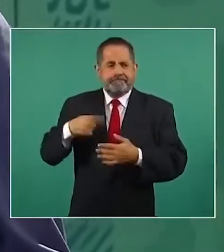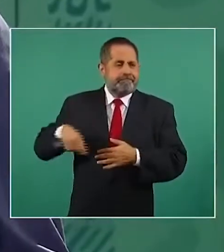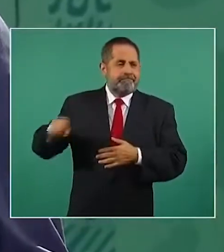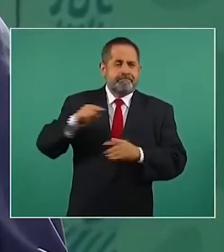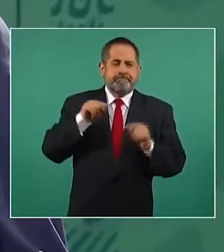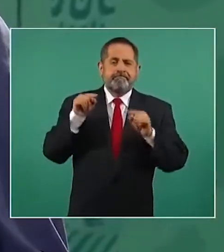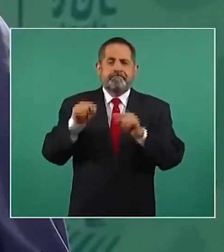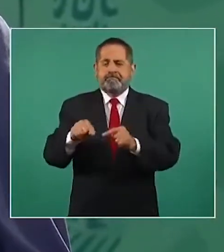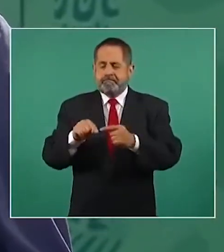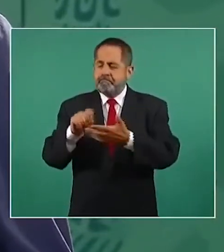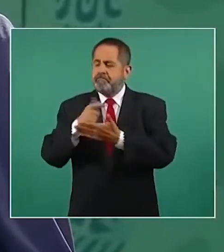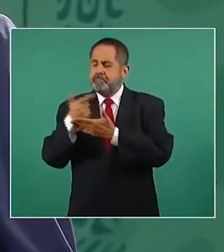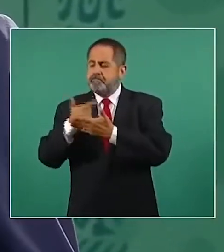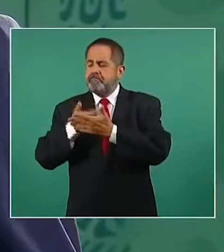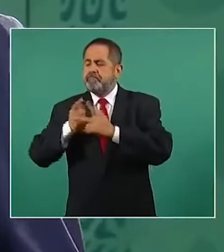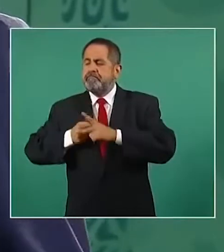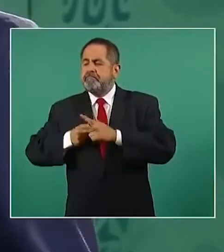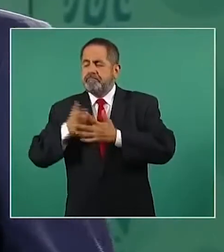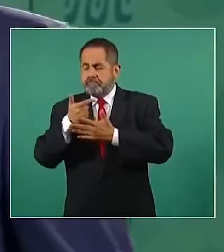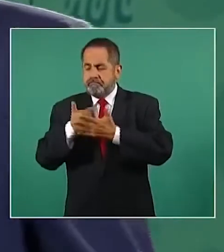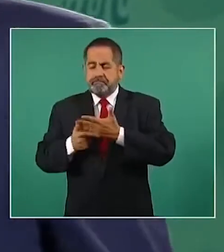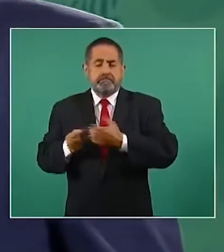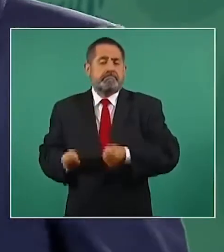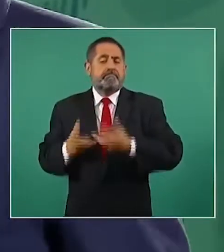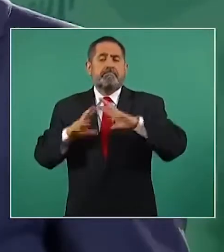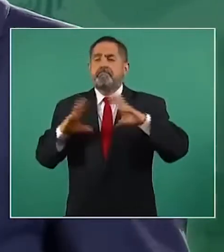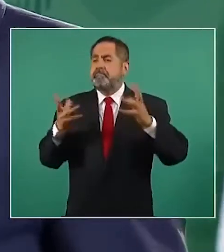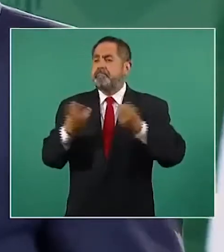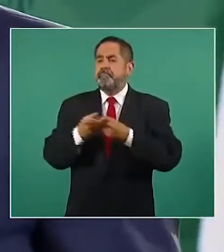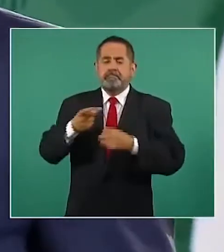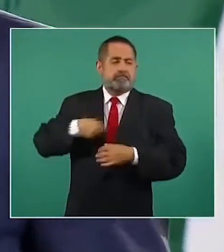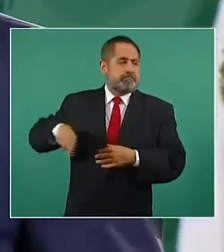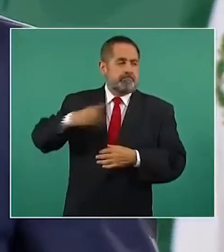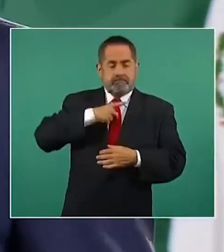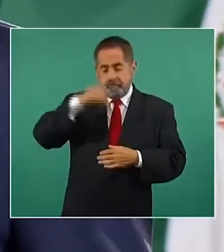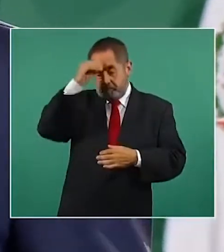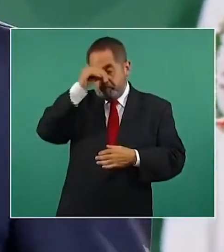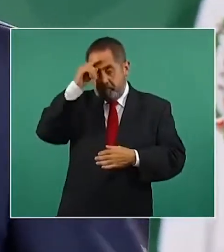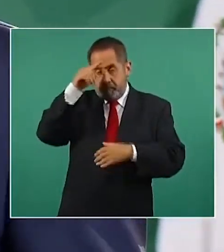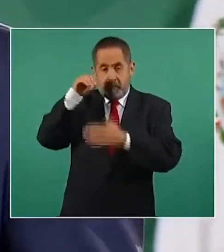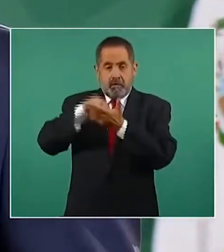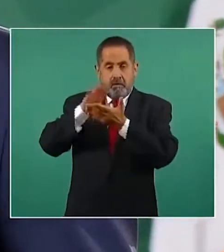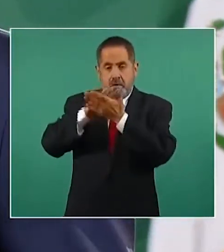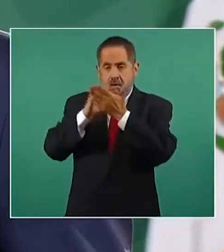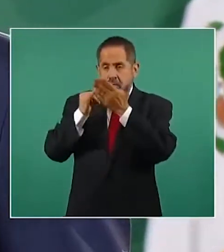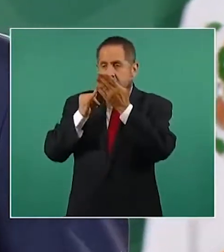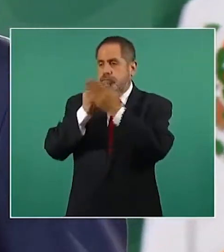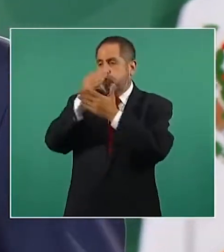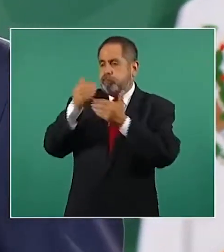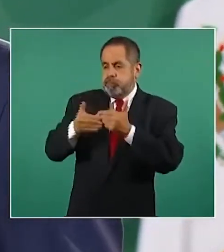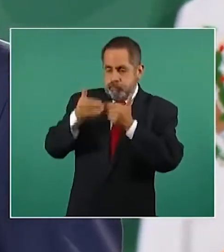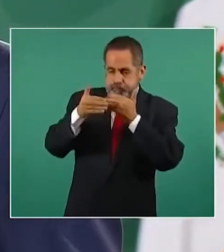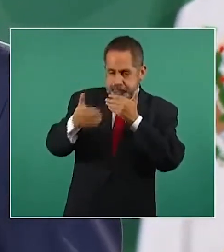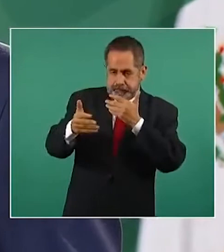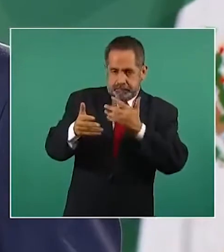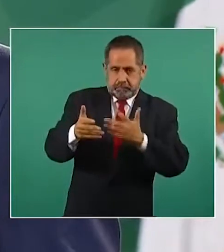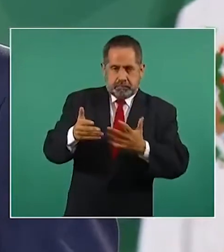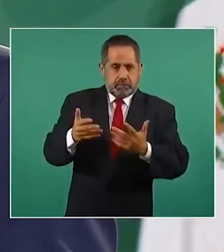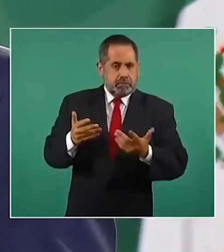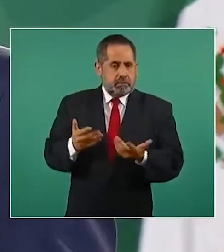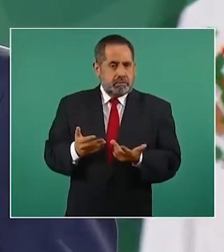llegar al número de ciudadanos para que